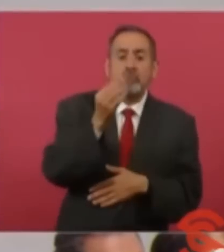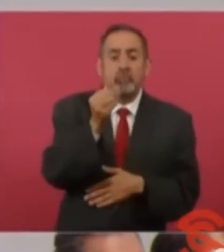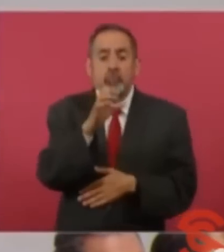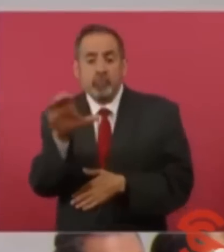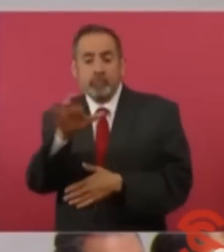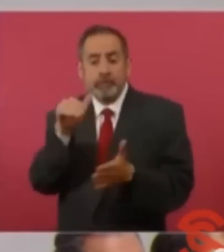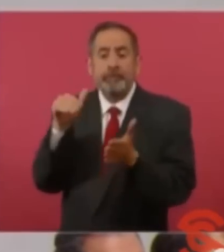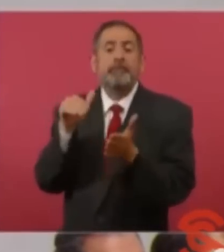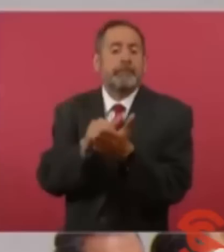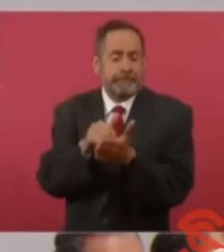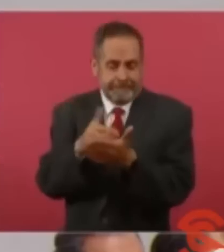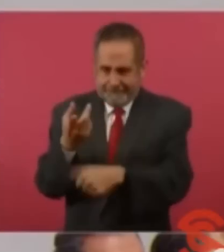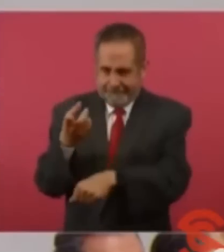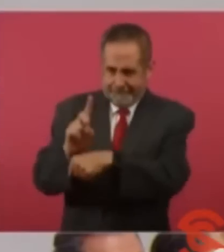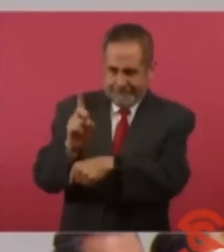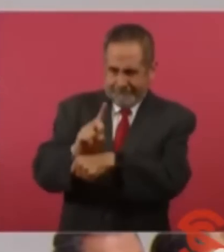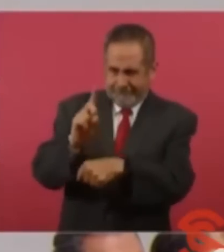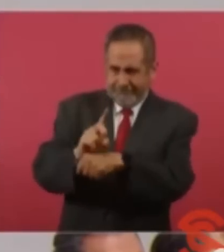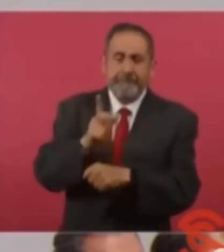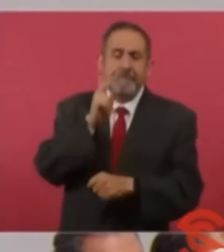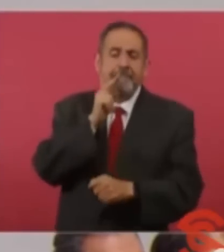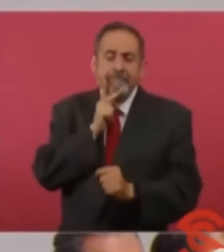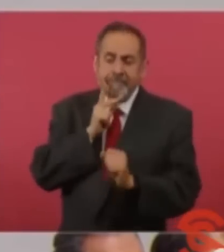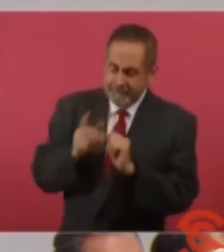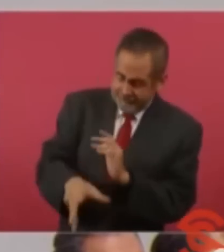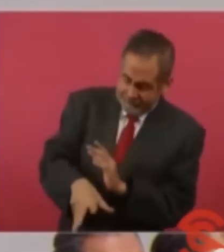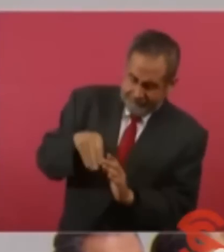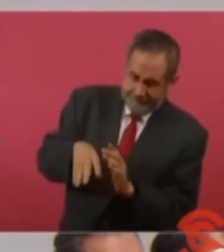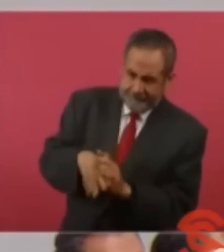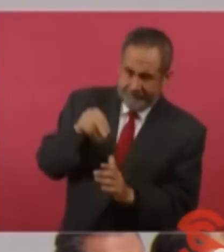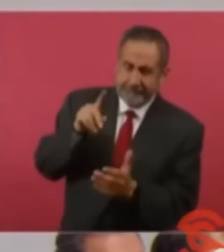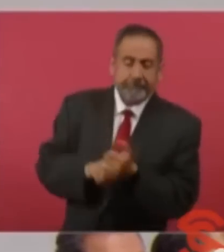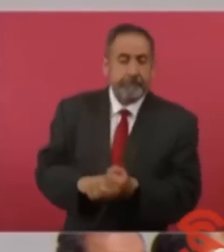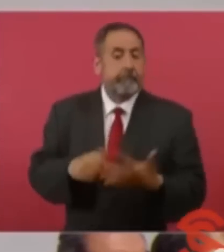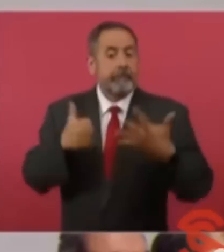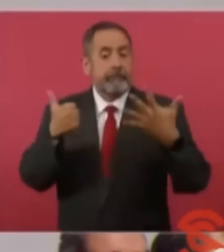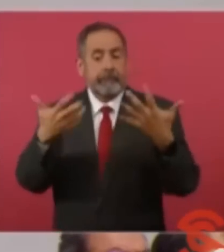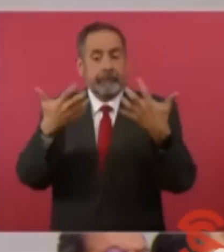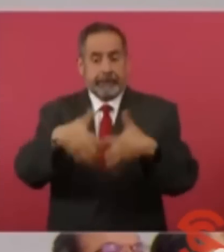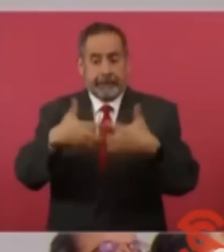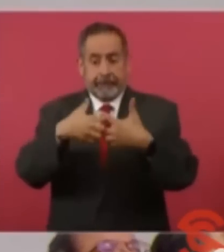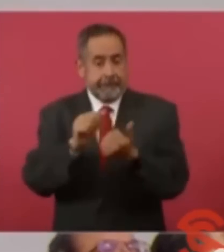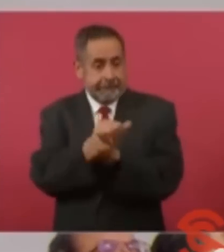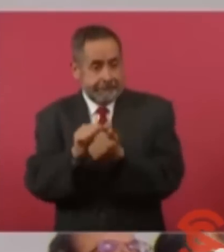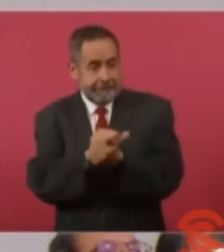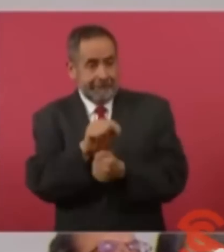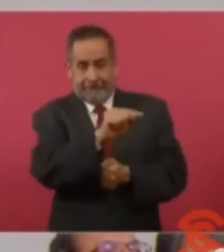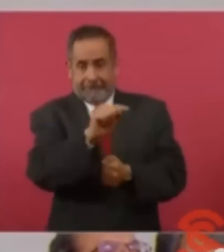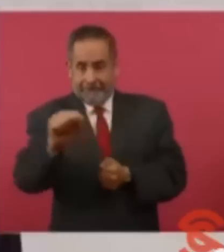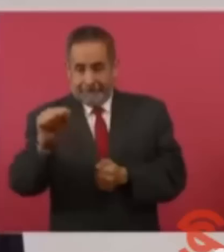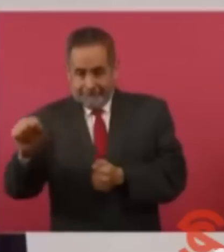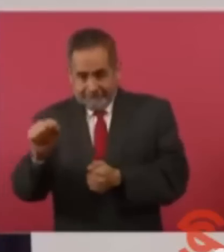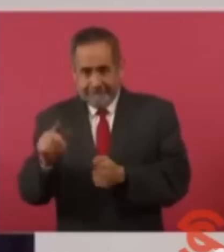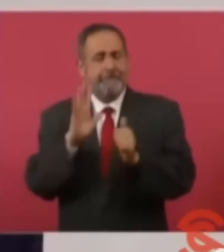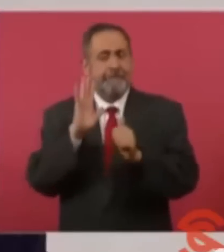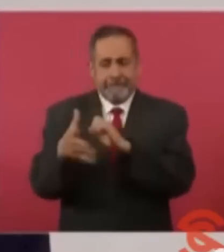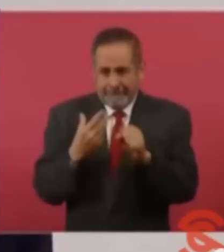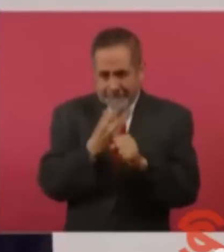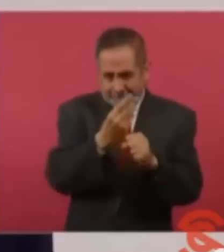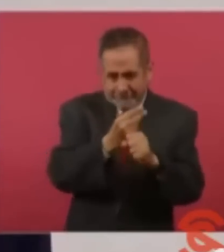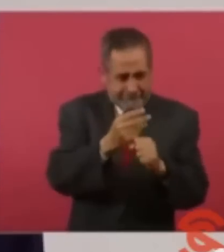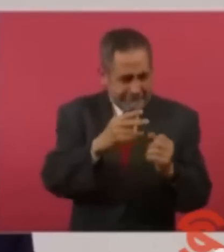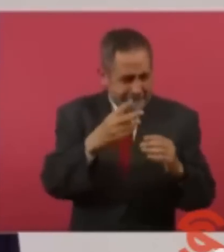1.900.000 barriles diarios. Las 6 refinerías que heredamos han sido